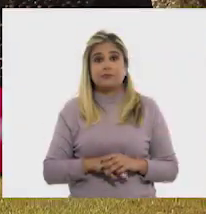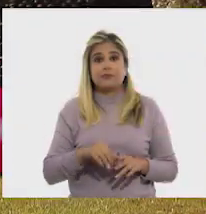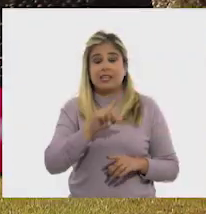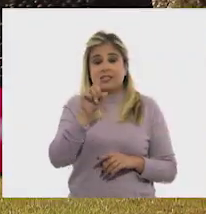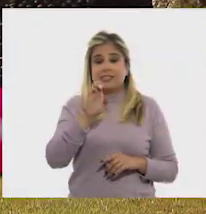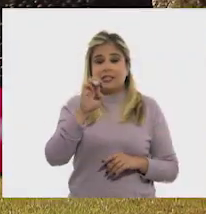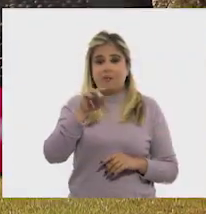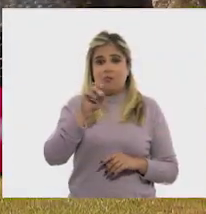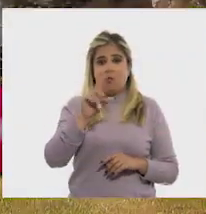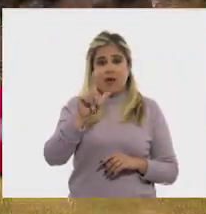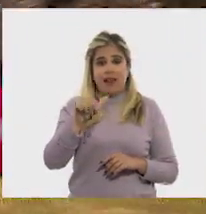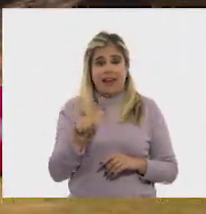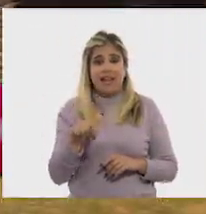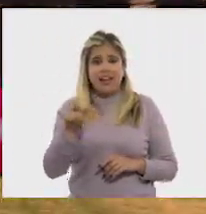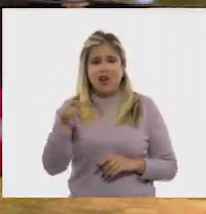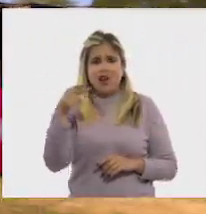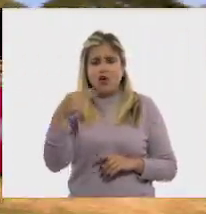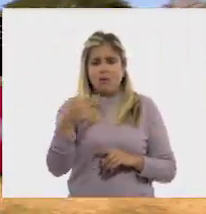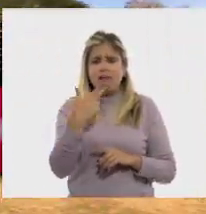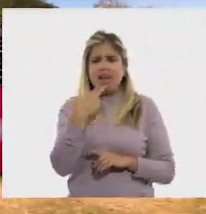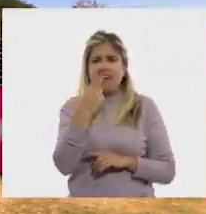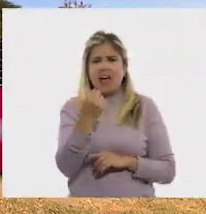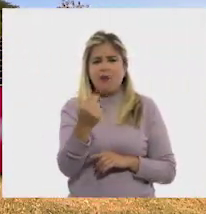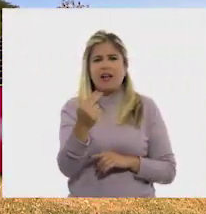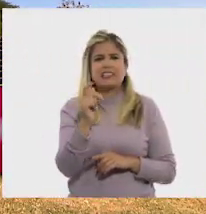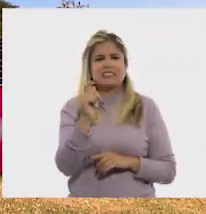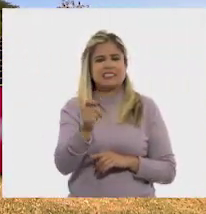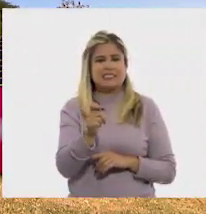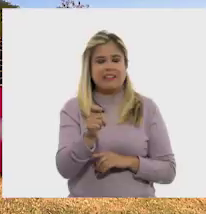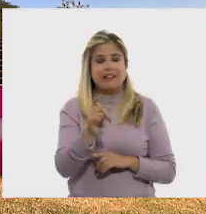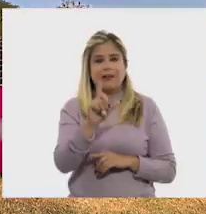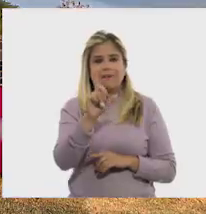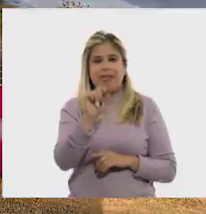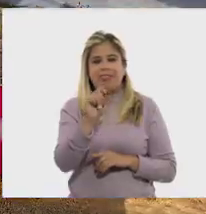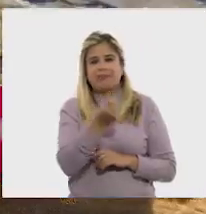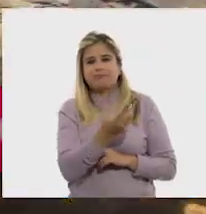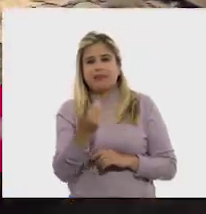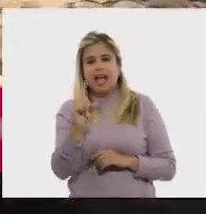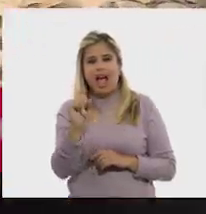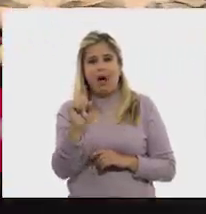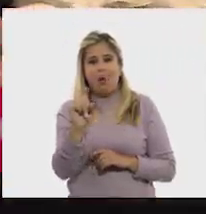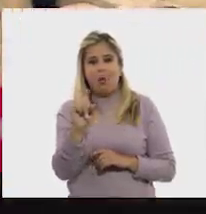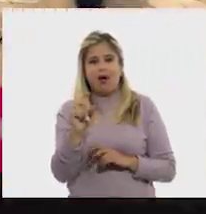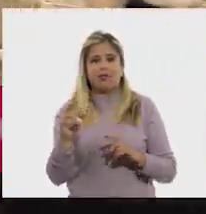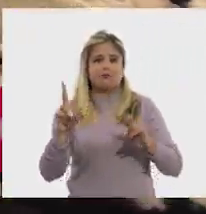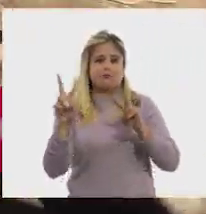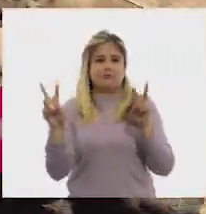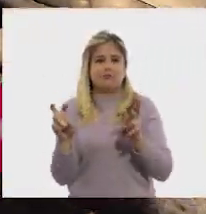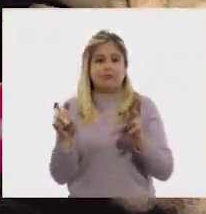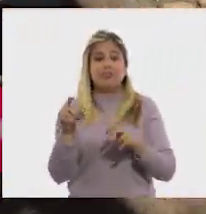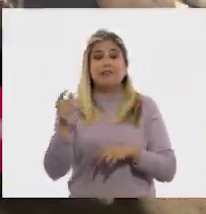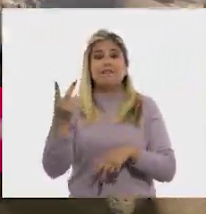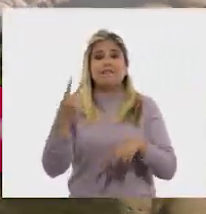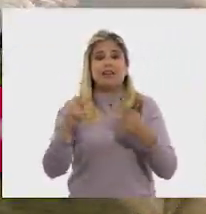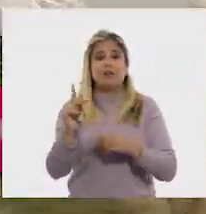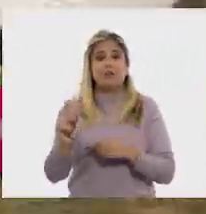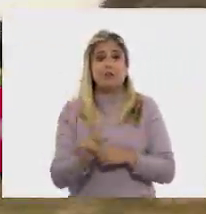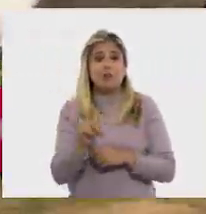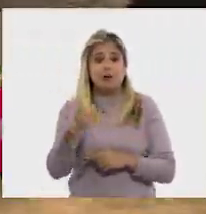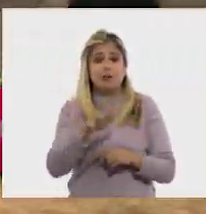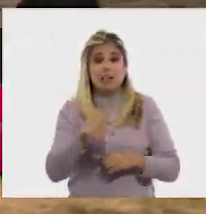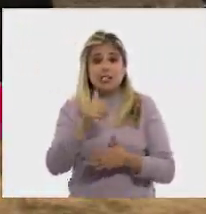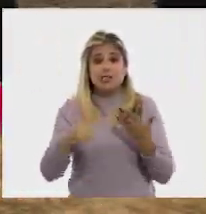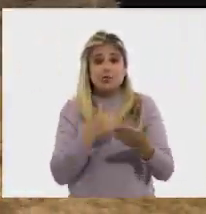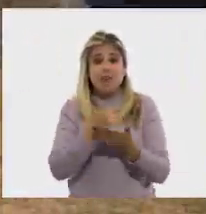Zempoala. Su nombre en náhuatl significa 20 aguas, y probablemente proviene del hecho de que esta